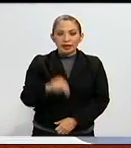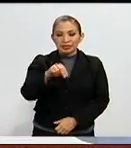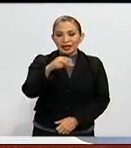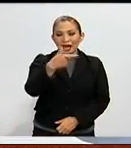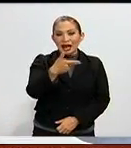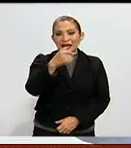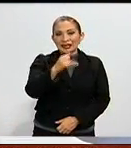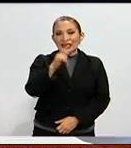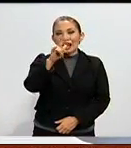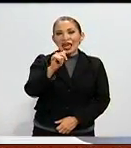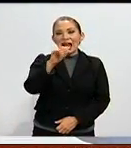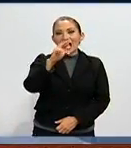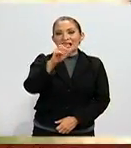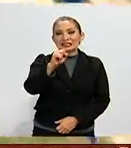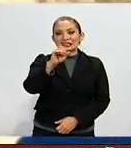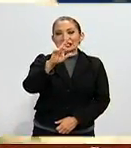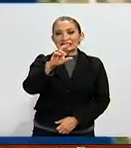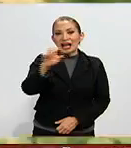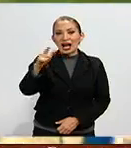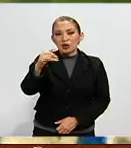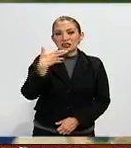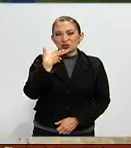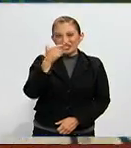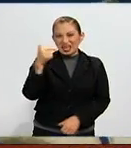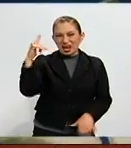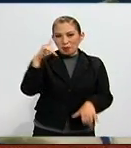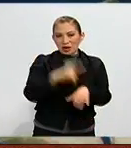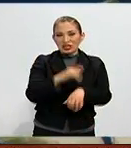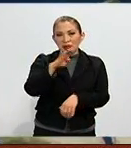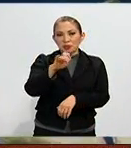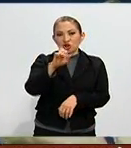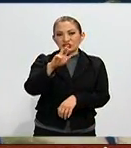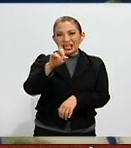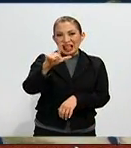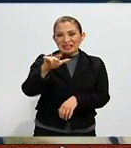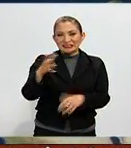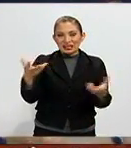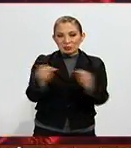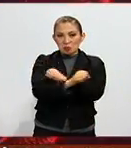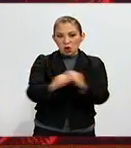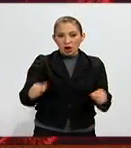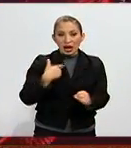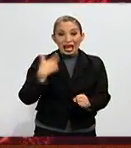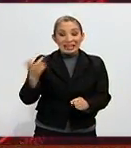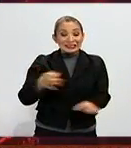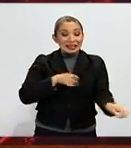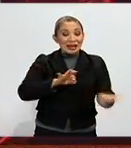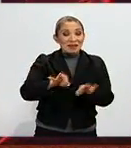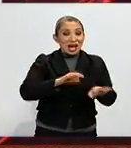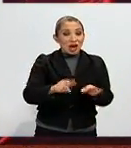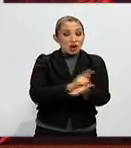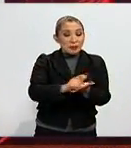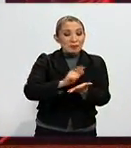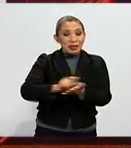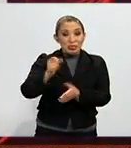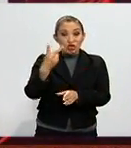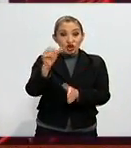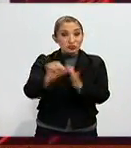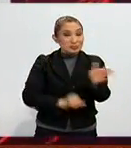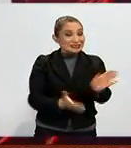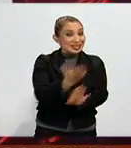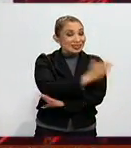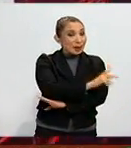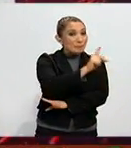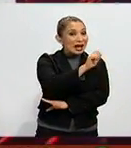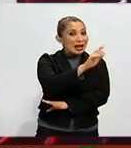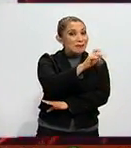Najim Lasraoui, uno de los dos suicidas del aeropuerto de Bruselas, trabajó como limpiador 2 meses, nada menos que en el